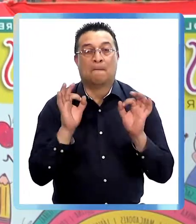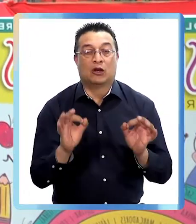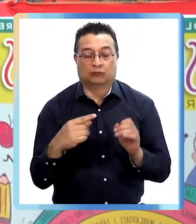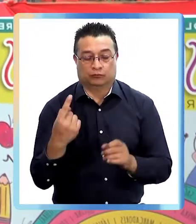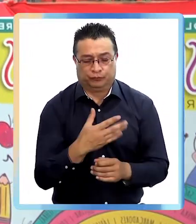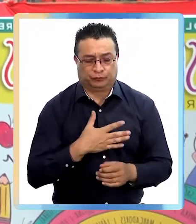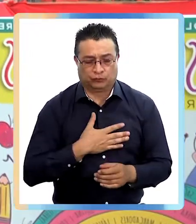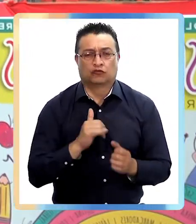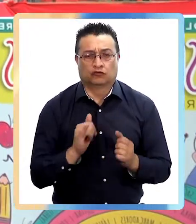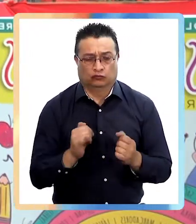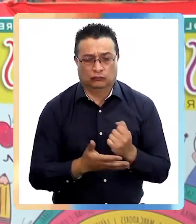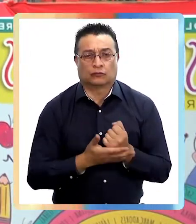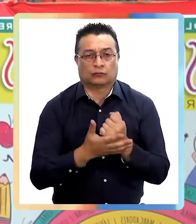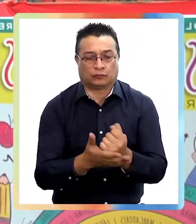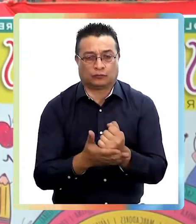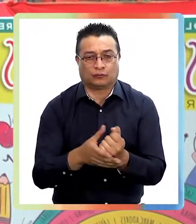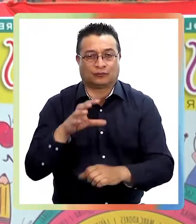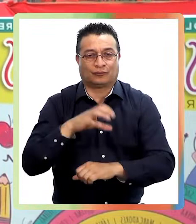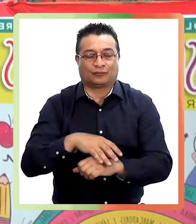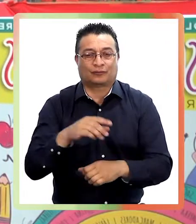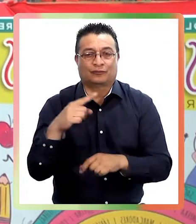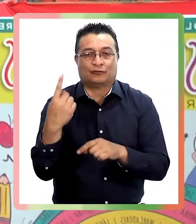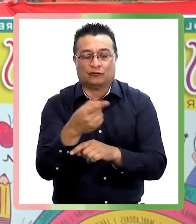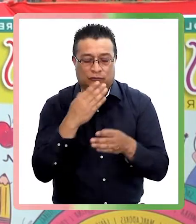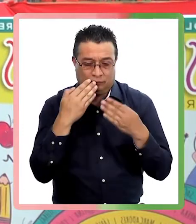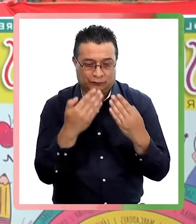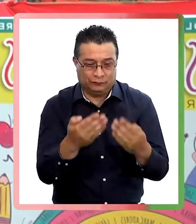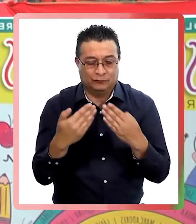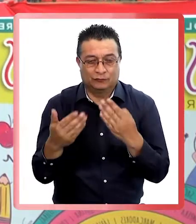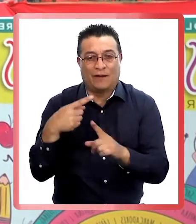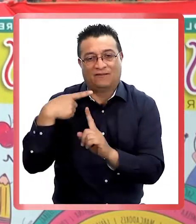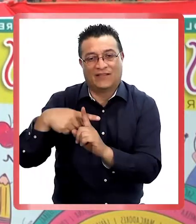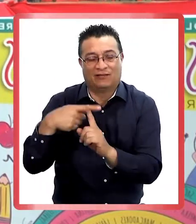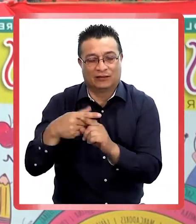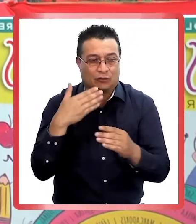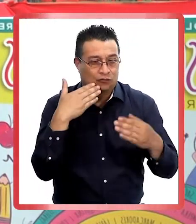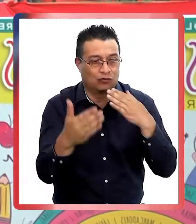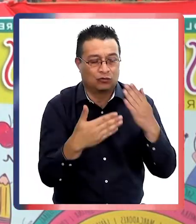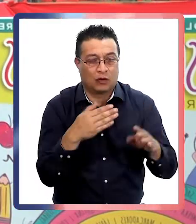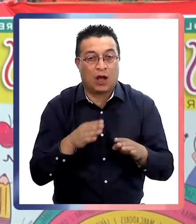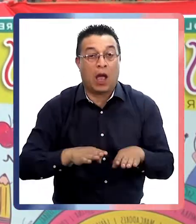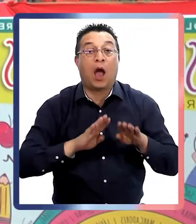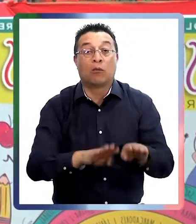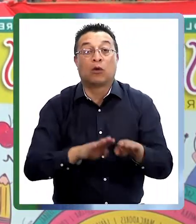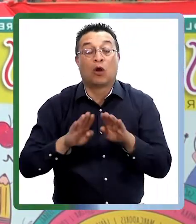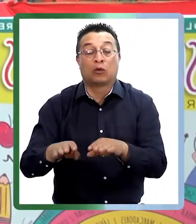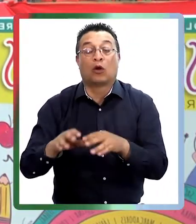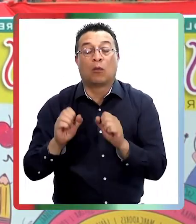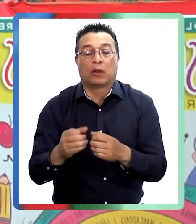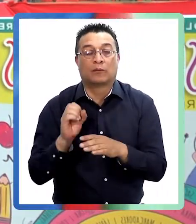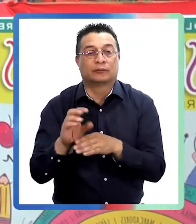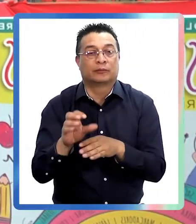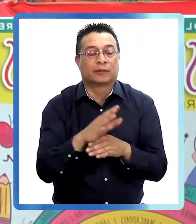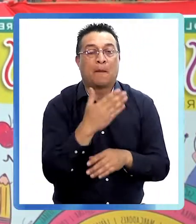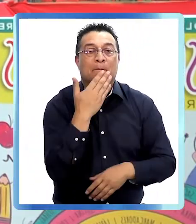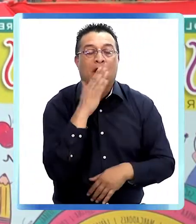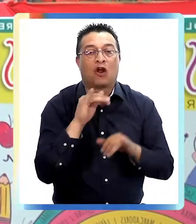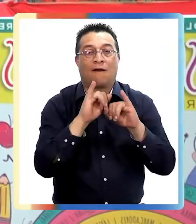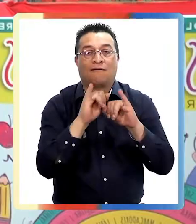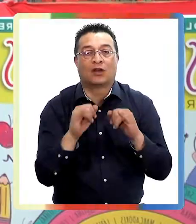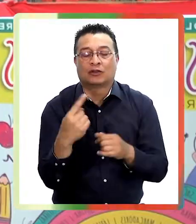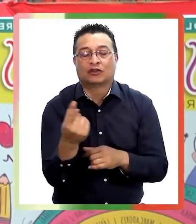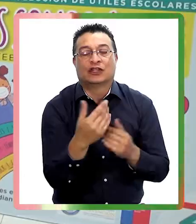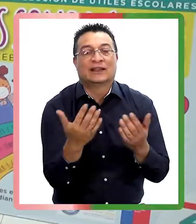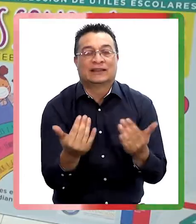vamos a colaborar con Zona Austral en lo que significa la focalización de los beneficiarios. Vamos a apoyarlos para poder canalizarlos de la mejor manera a las familias que más